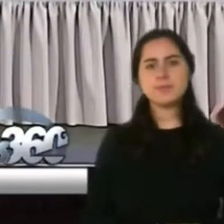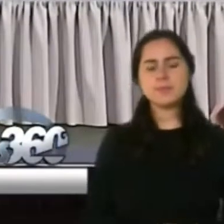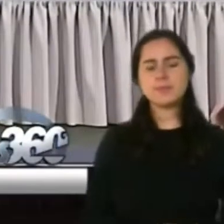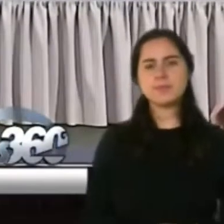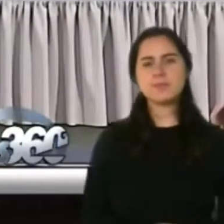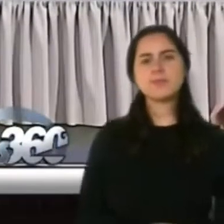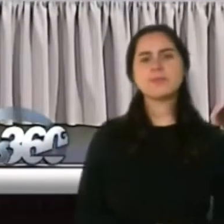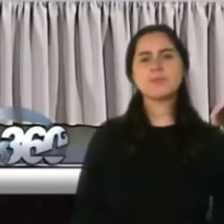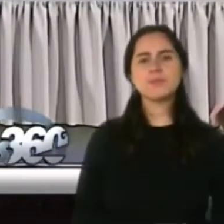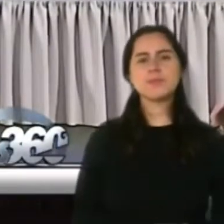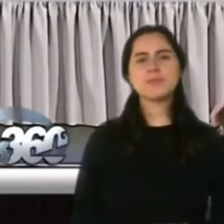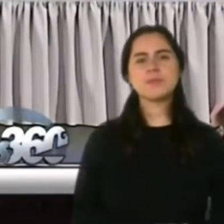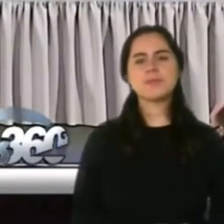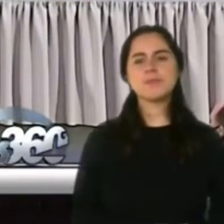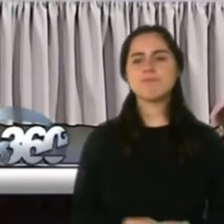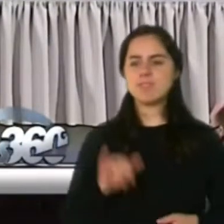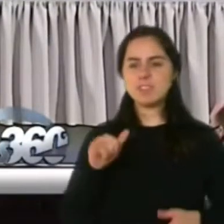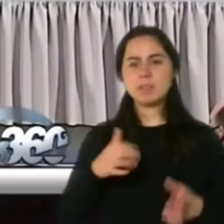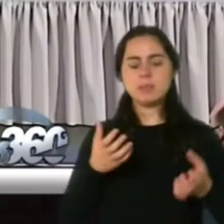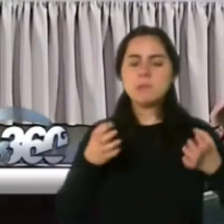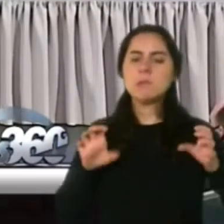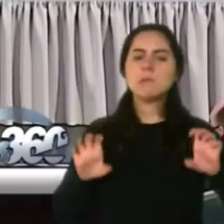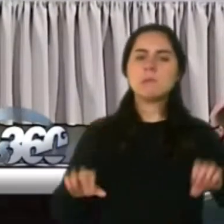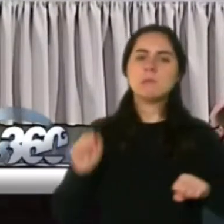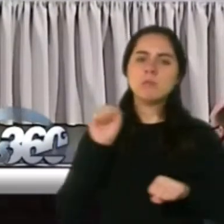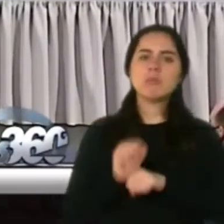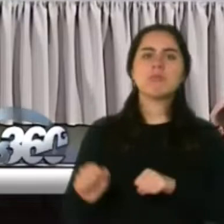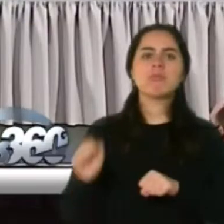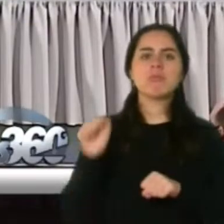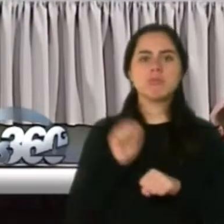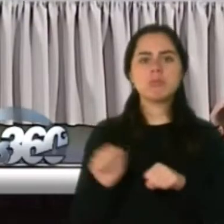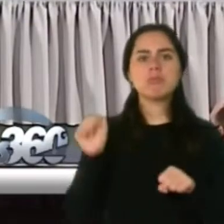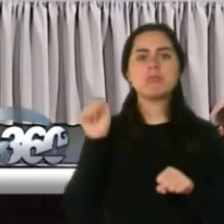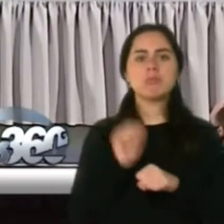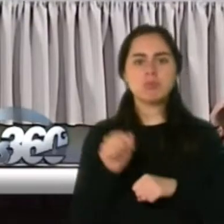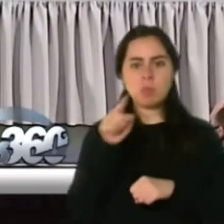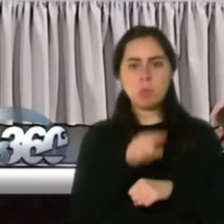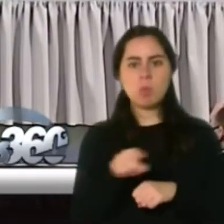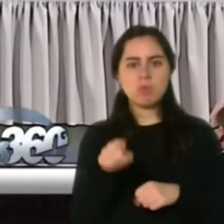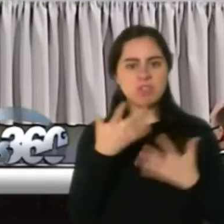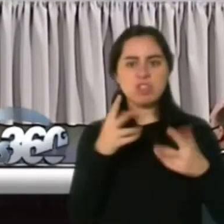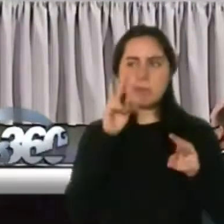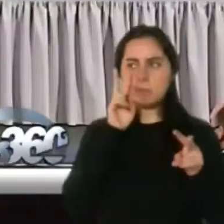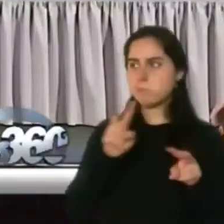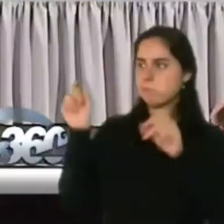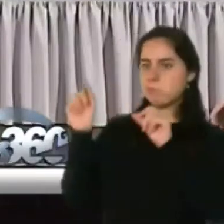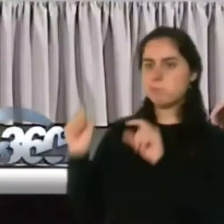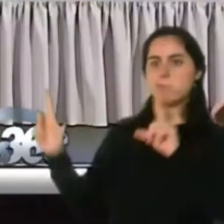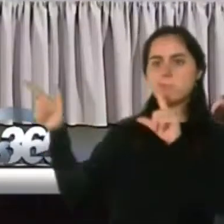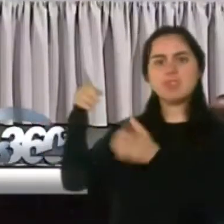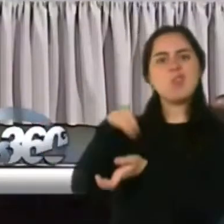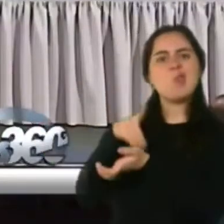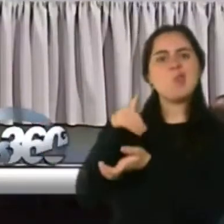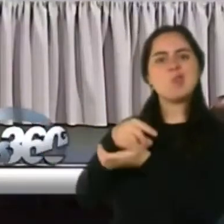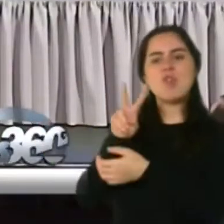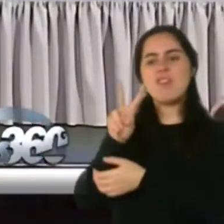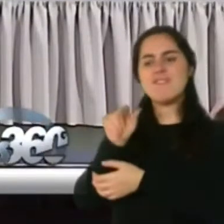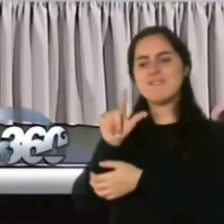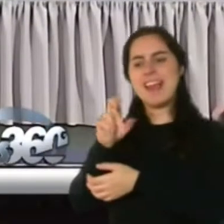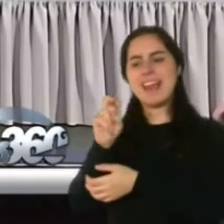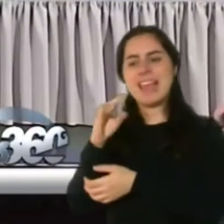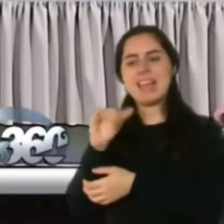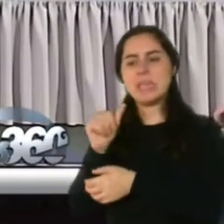Bien, pues a este esfuerzo que ustedes han tenido la oportunidad de escuchar del doctor Valencia, agradecemos infinitamente